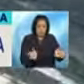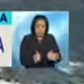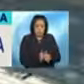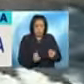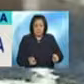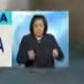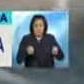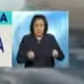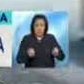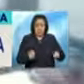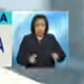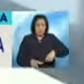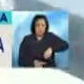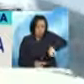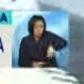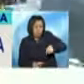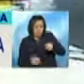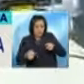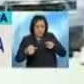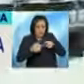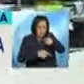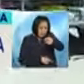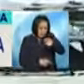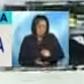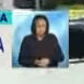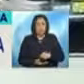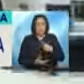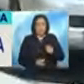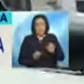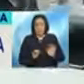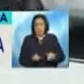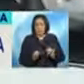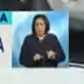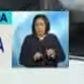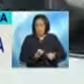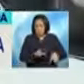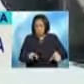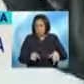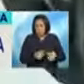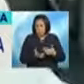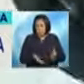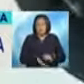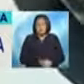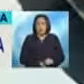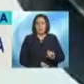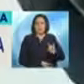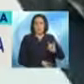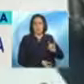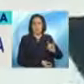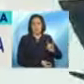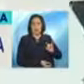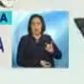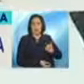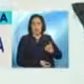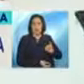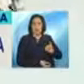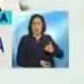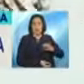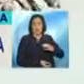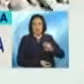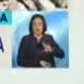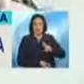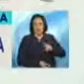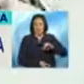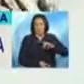están realizando aquí en la esquina, así que nosotros vamos a permanecer en este punto de Ichupampa para ver cuál es la situación en esta transmisión,